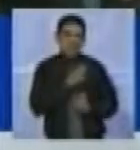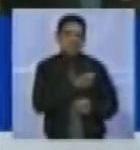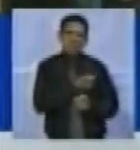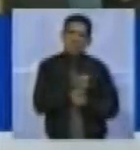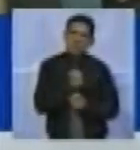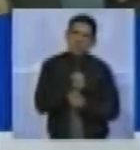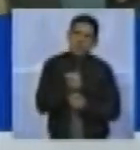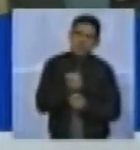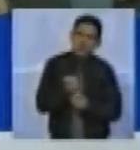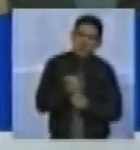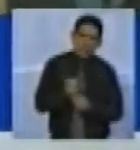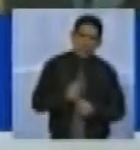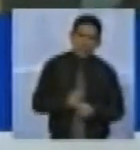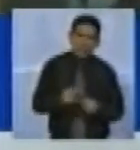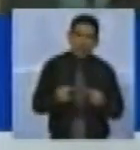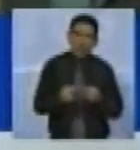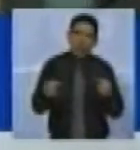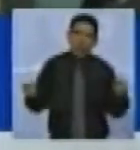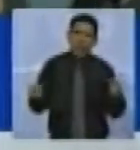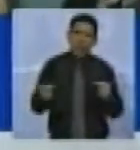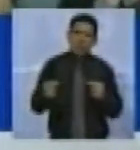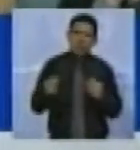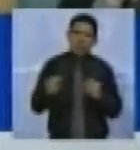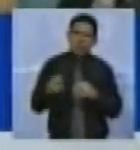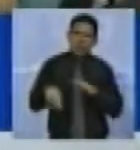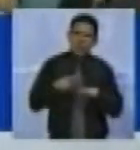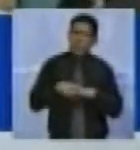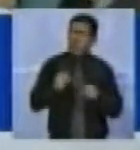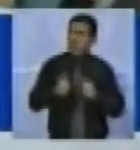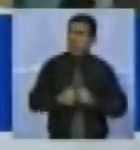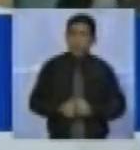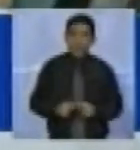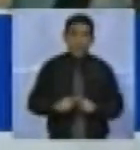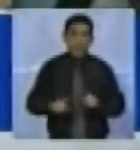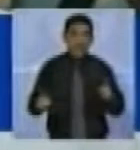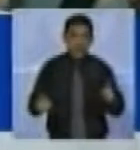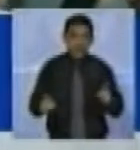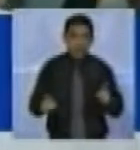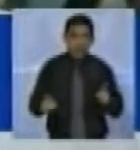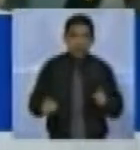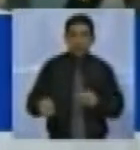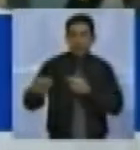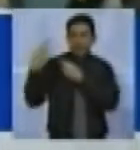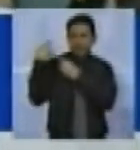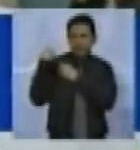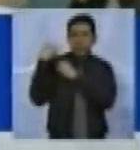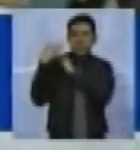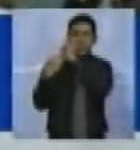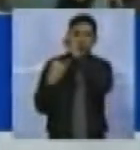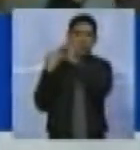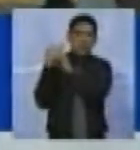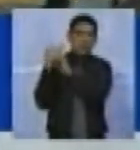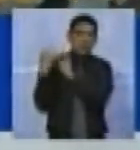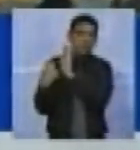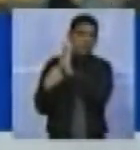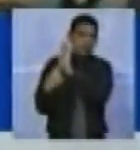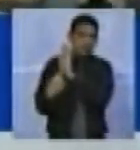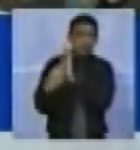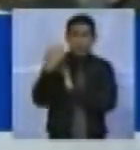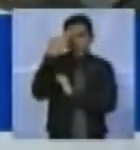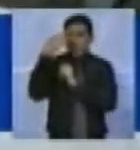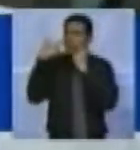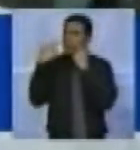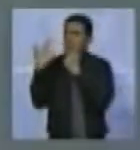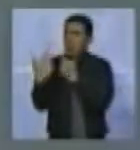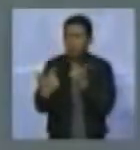que se va en contra de la opinión consultiva, y recordar nuevamente que de parte del Estado ecuatoriano hay responsabilidad internacional por el tema de